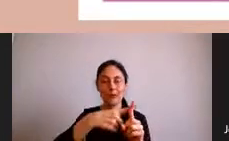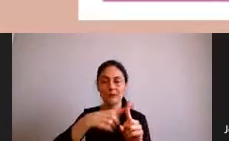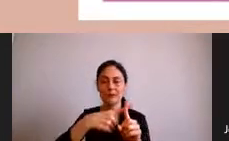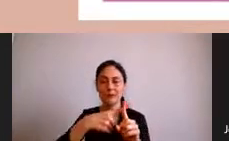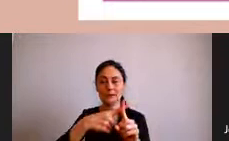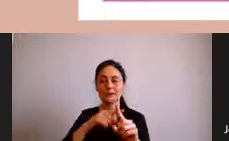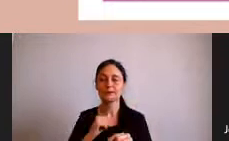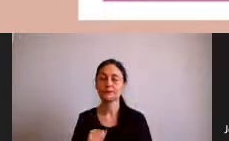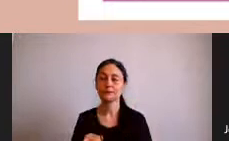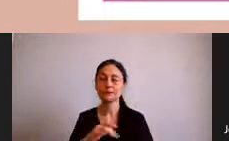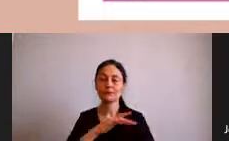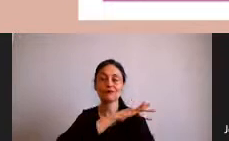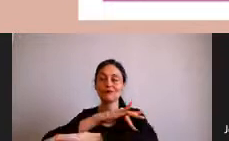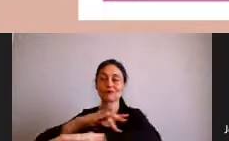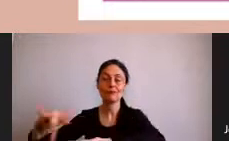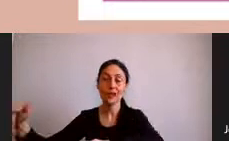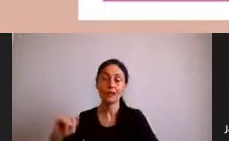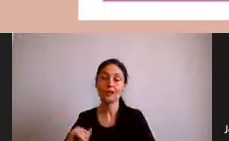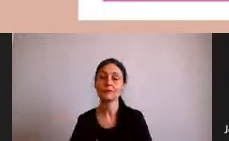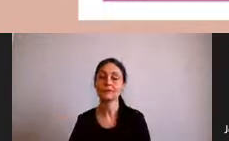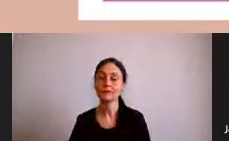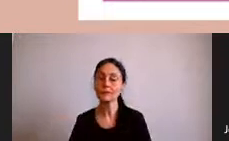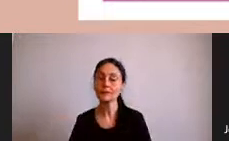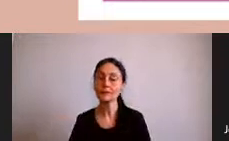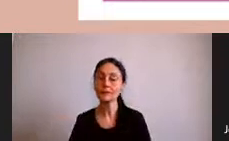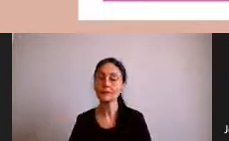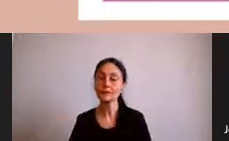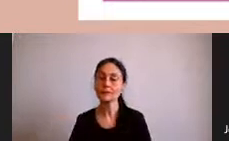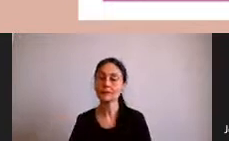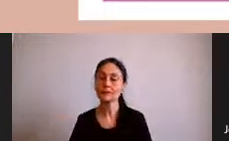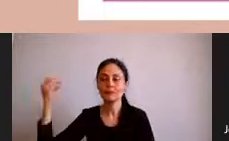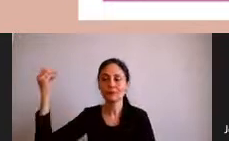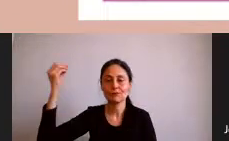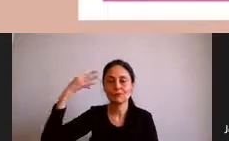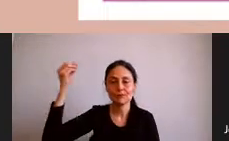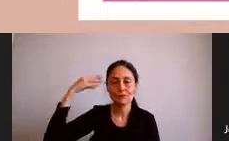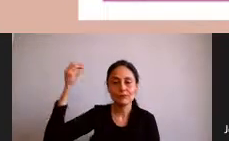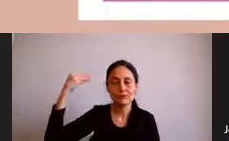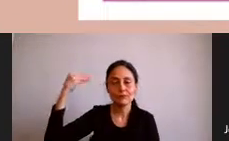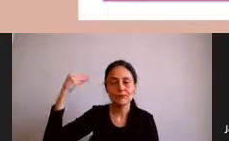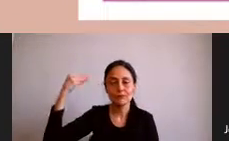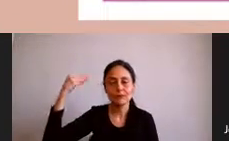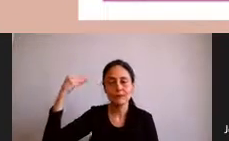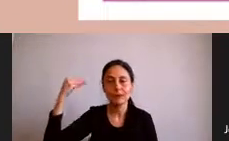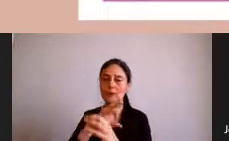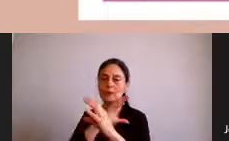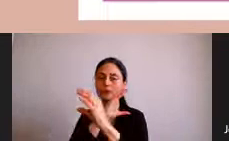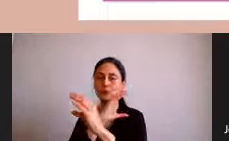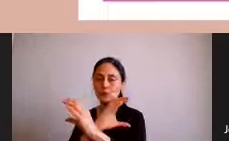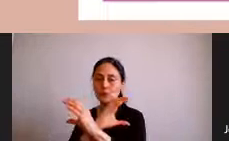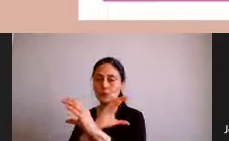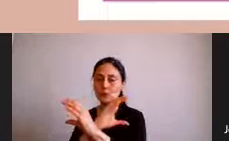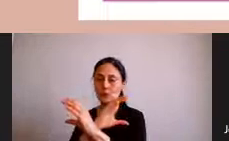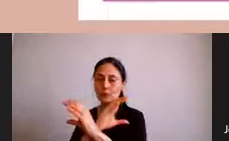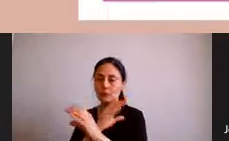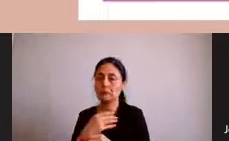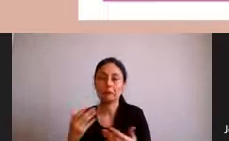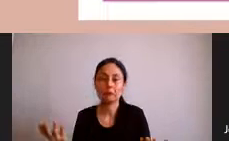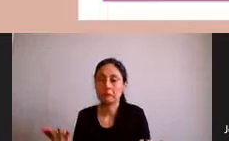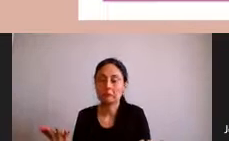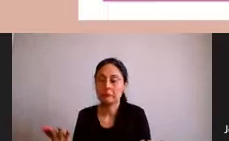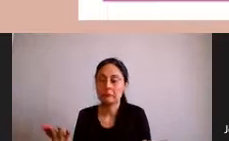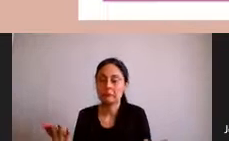muy pocas personas, me incluyo, fuimos capacitados debidamente para, por ejemplo, hacer teletrabajo, teleatención, etcétera.